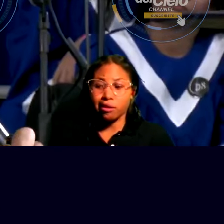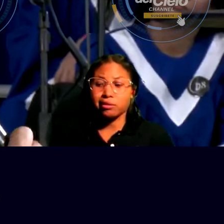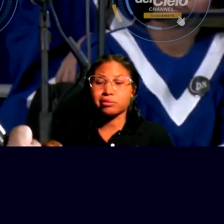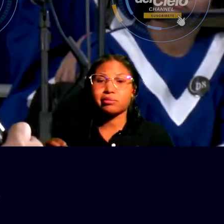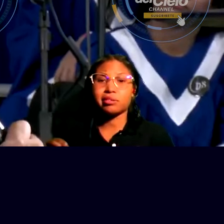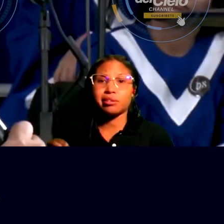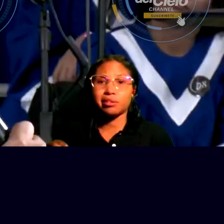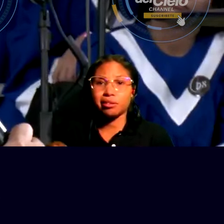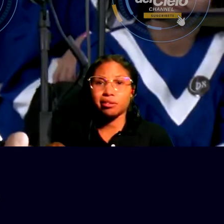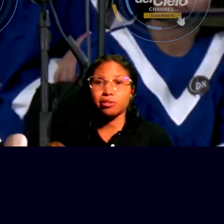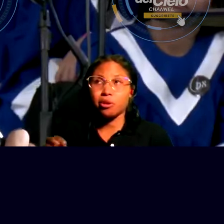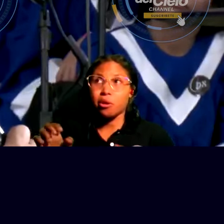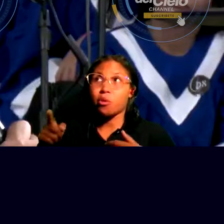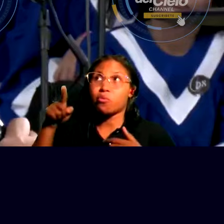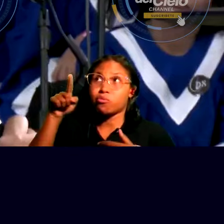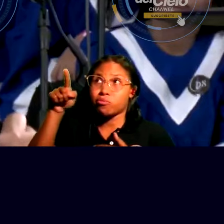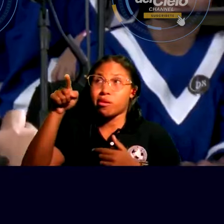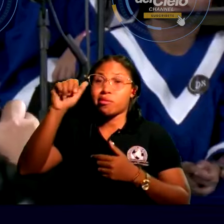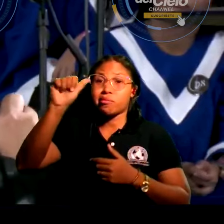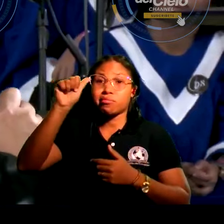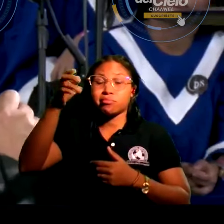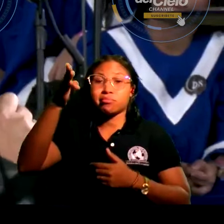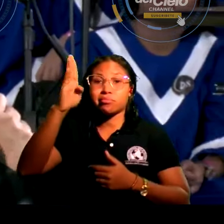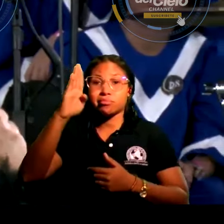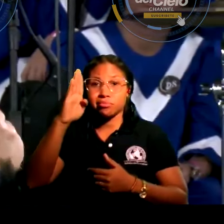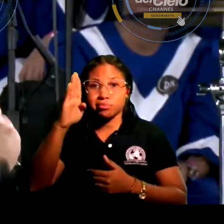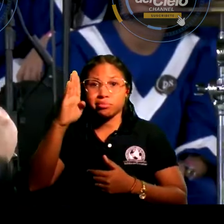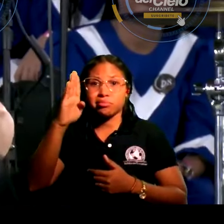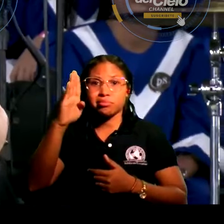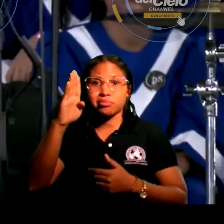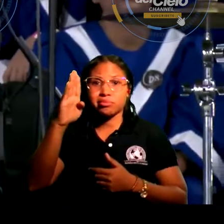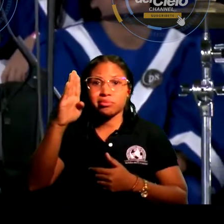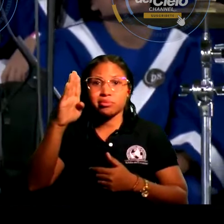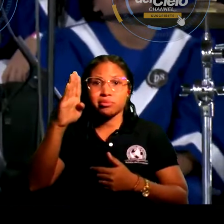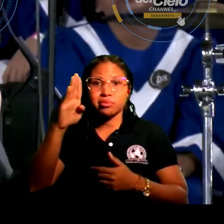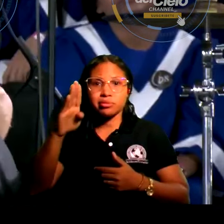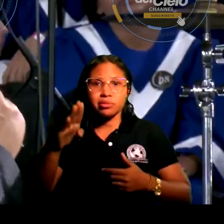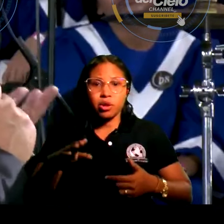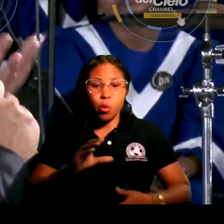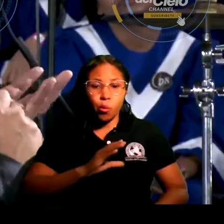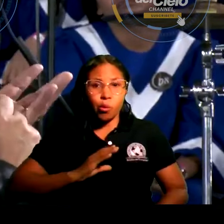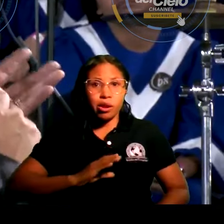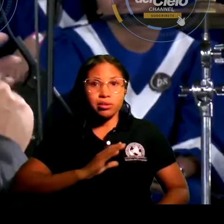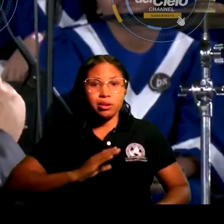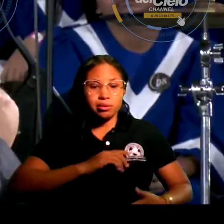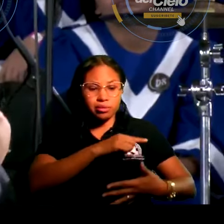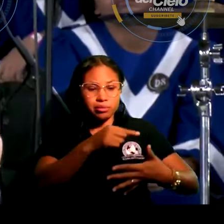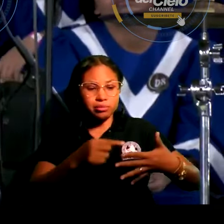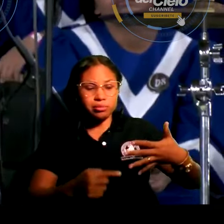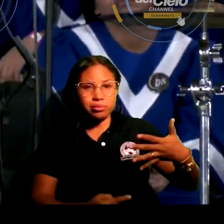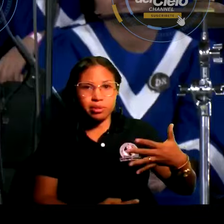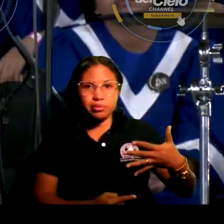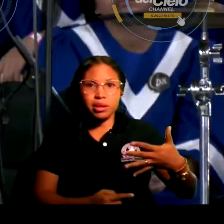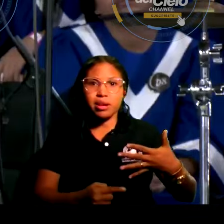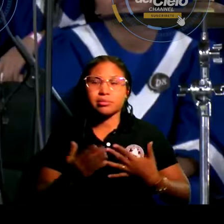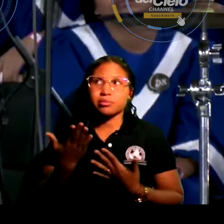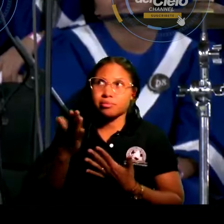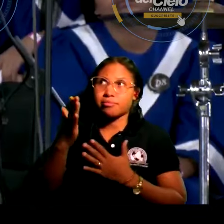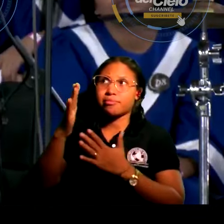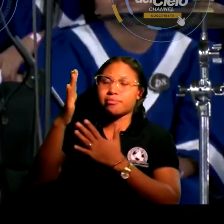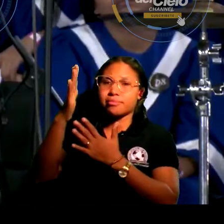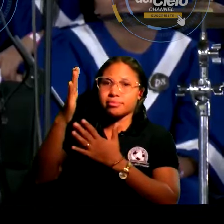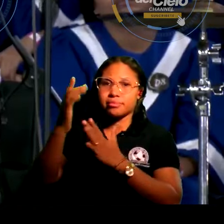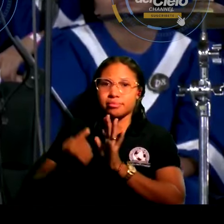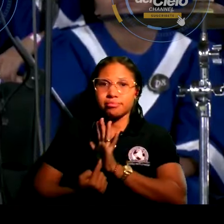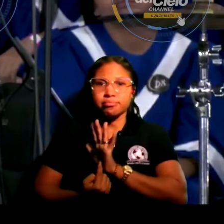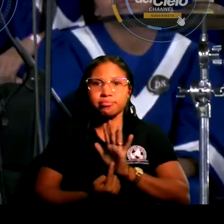el evangelio del reino de Dios tiene unas características. Hasta en la alabanza tiene unas características.